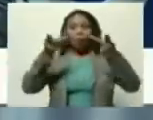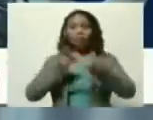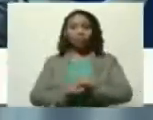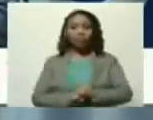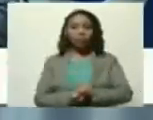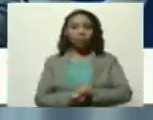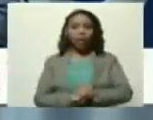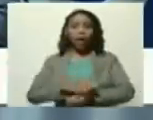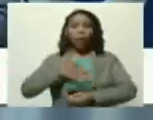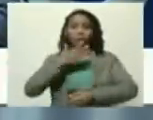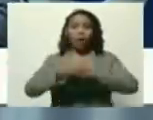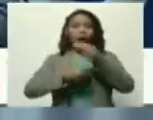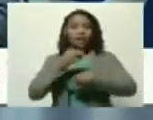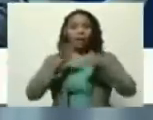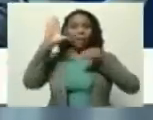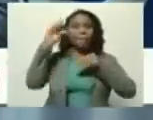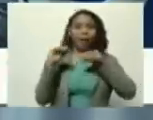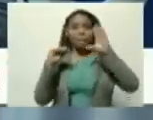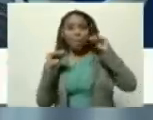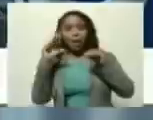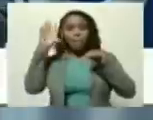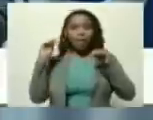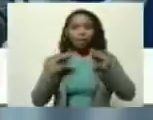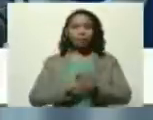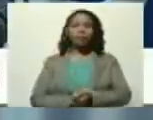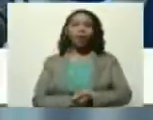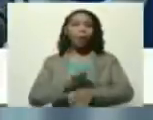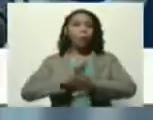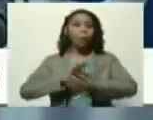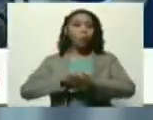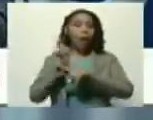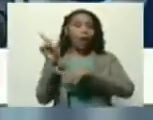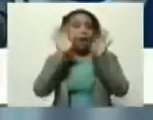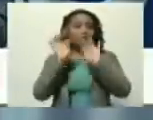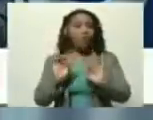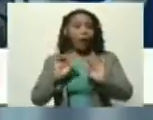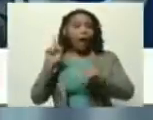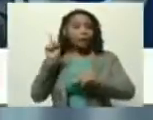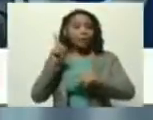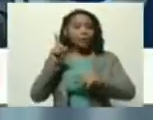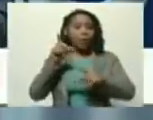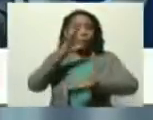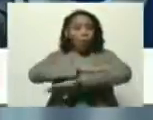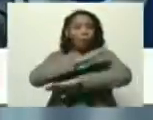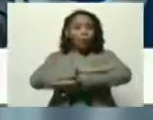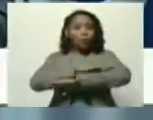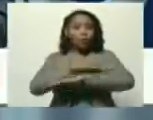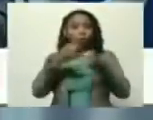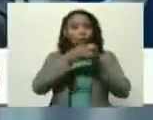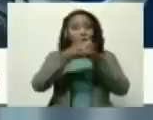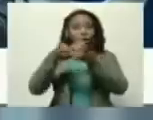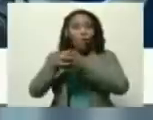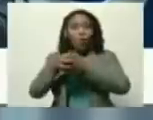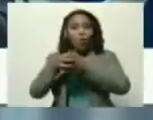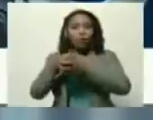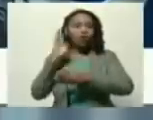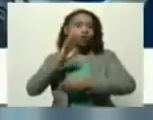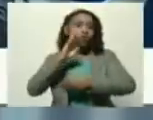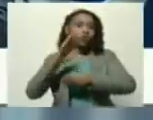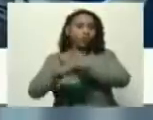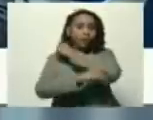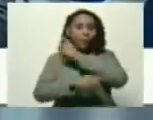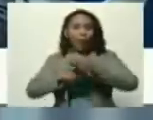que pudieran generar apagones, porque la manera como actúan estas mafias delictivas de ir